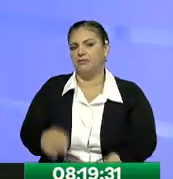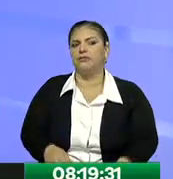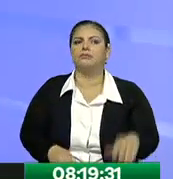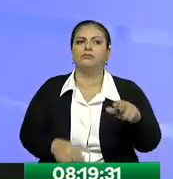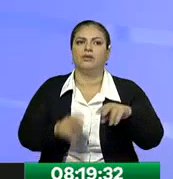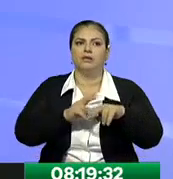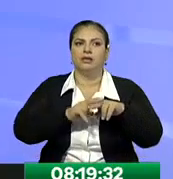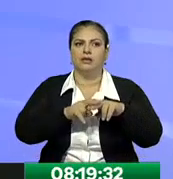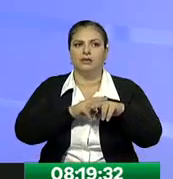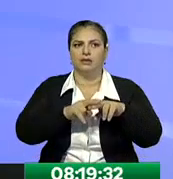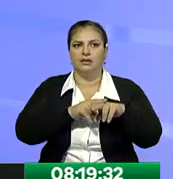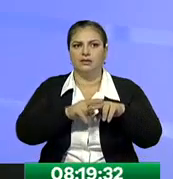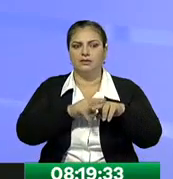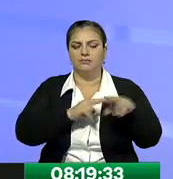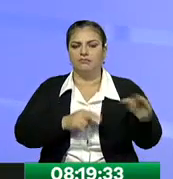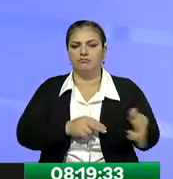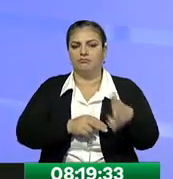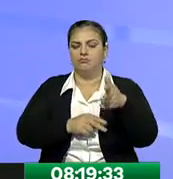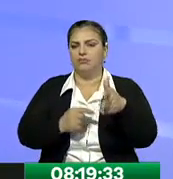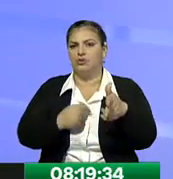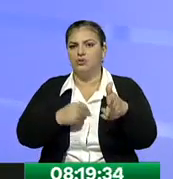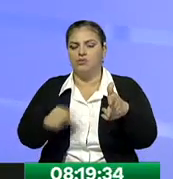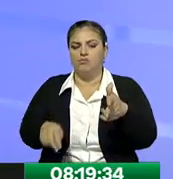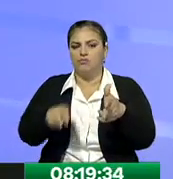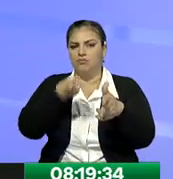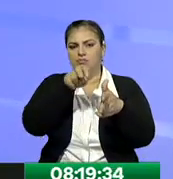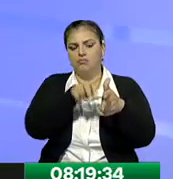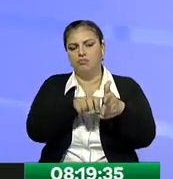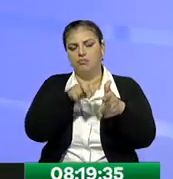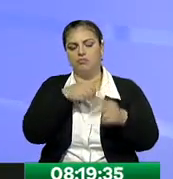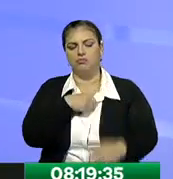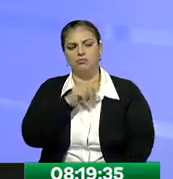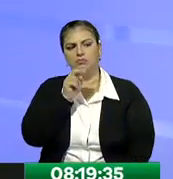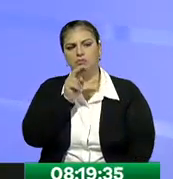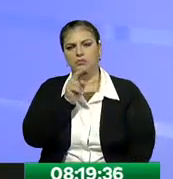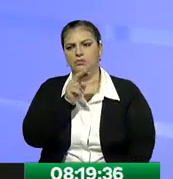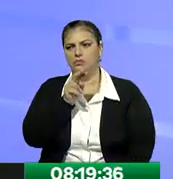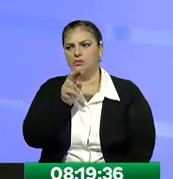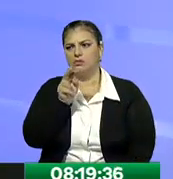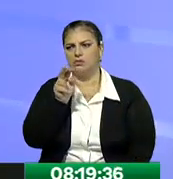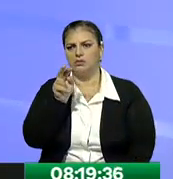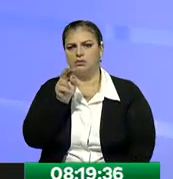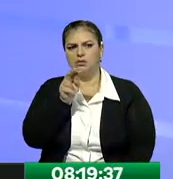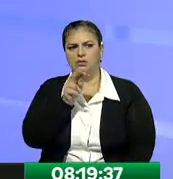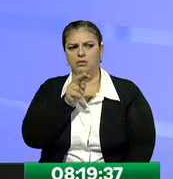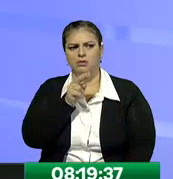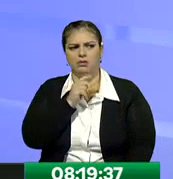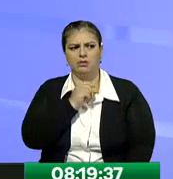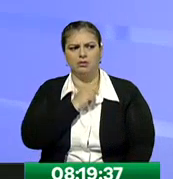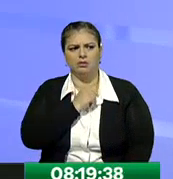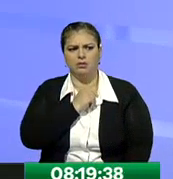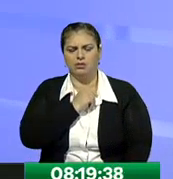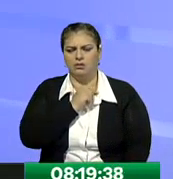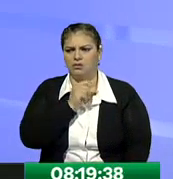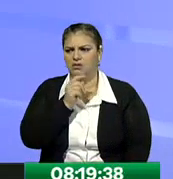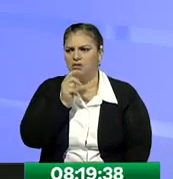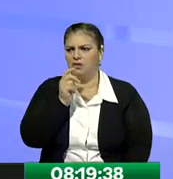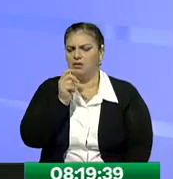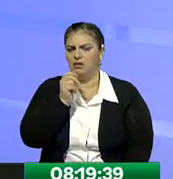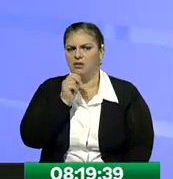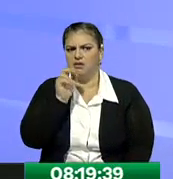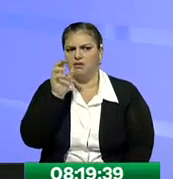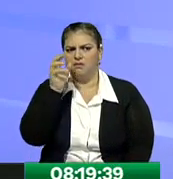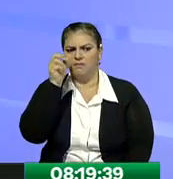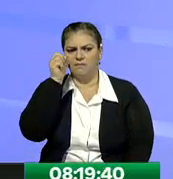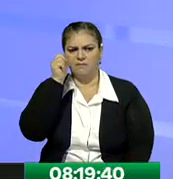que está aconteciendo y quizás se baja del vehículo y algo está sucediendo ahí, Jorge? Parece que hay un problema,